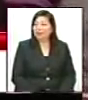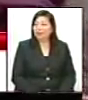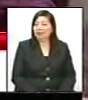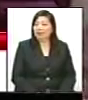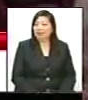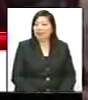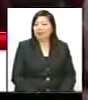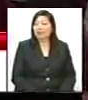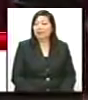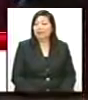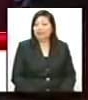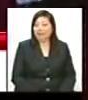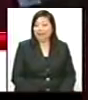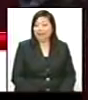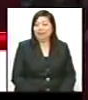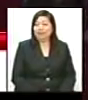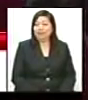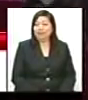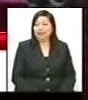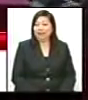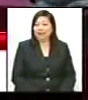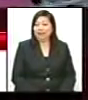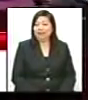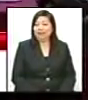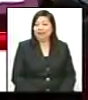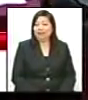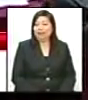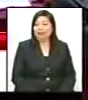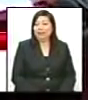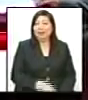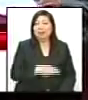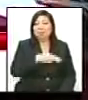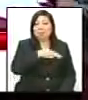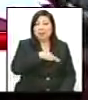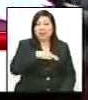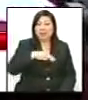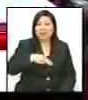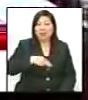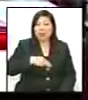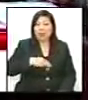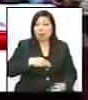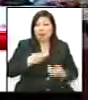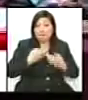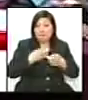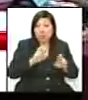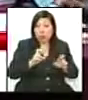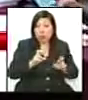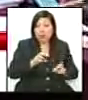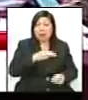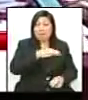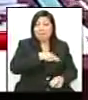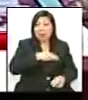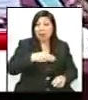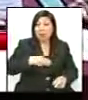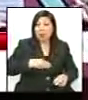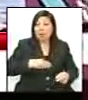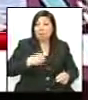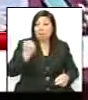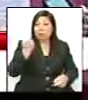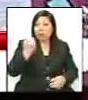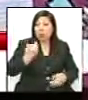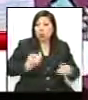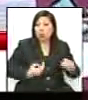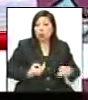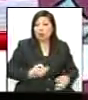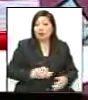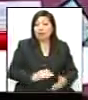Ingreso los representantes del Poder Judicial y del Ministerio Público al haberse excusado tanto el